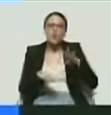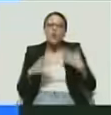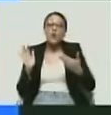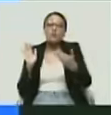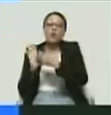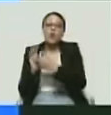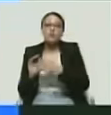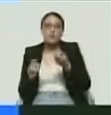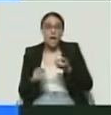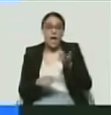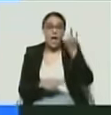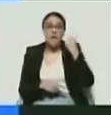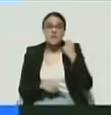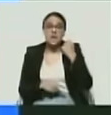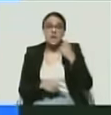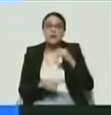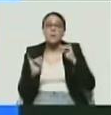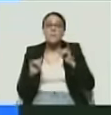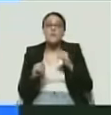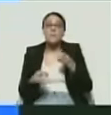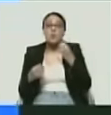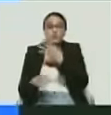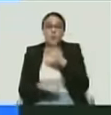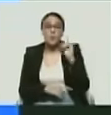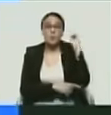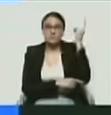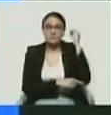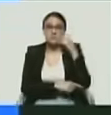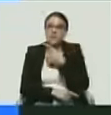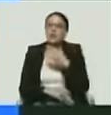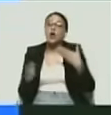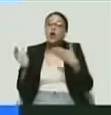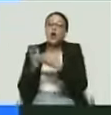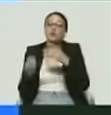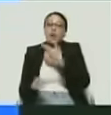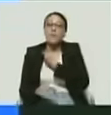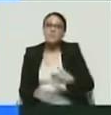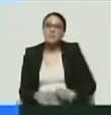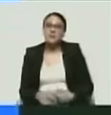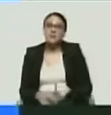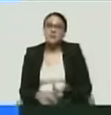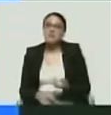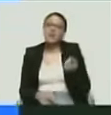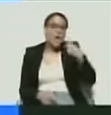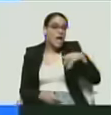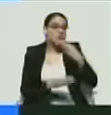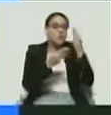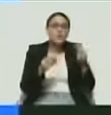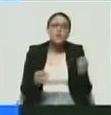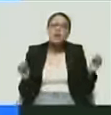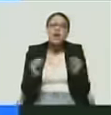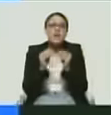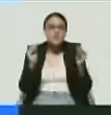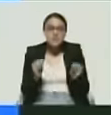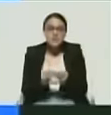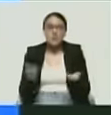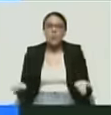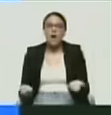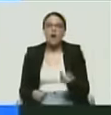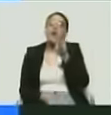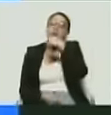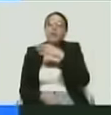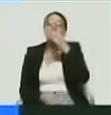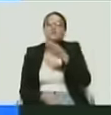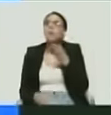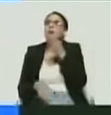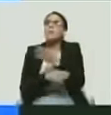día de ayer y los derrotó, en esta etapa al menos. Siempre es igual, siempre conseguirán un medio de comunicación que les